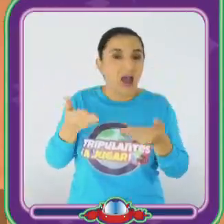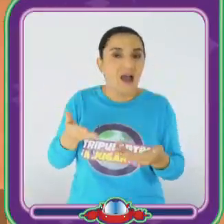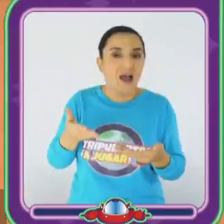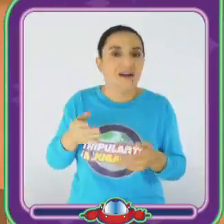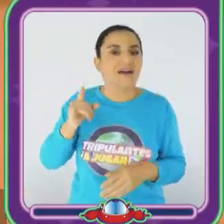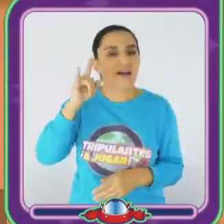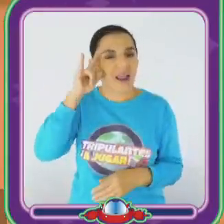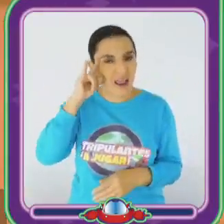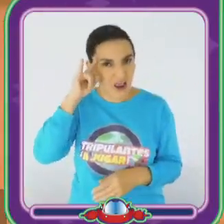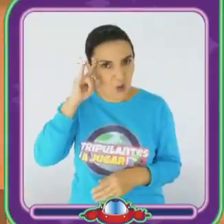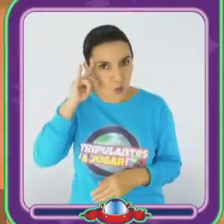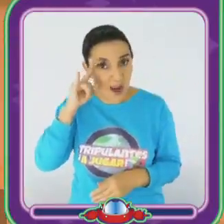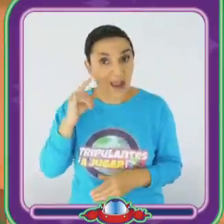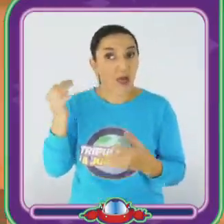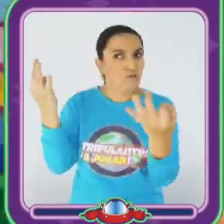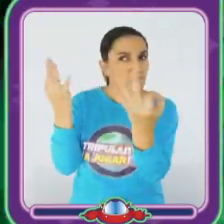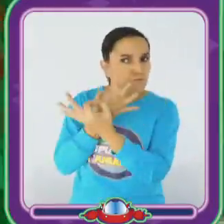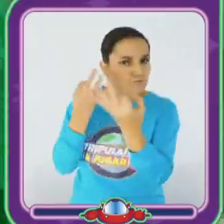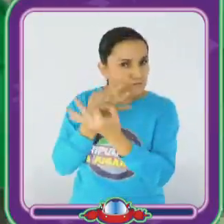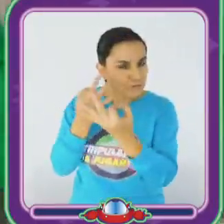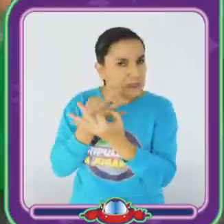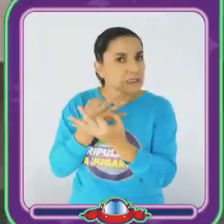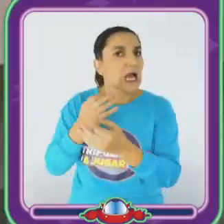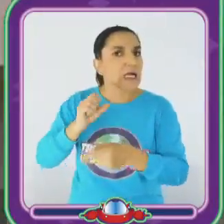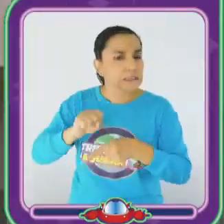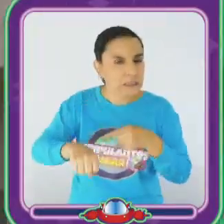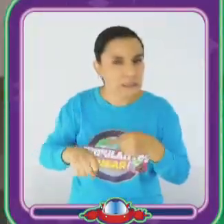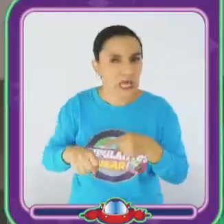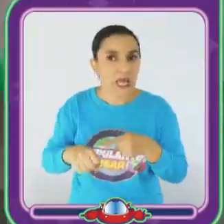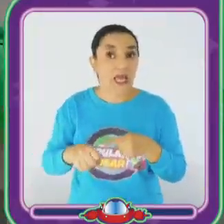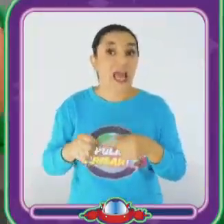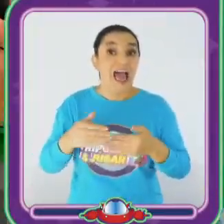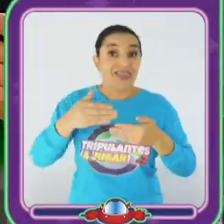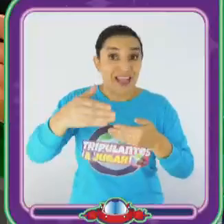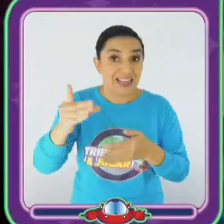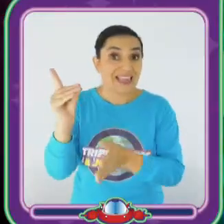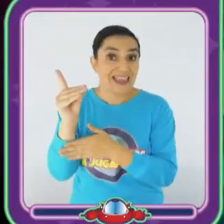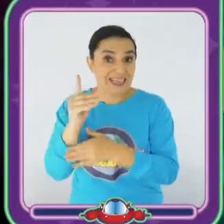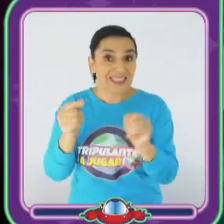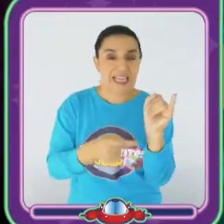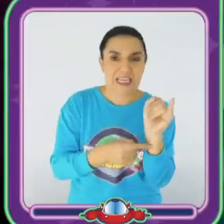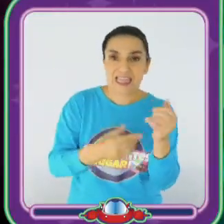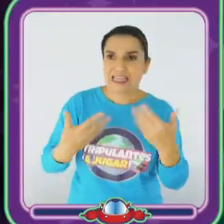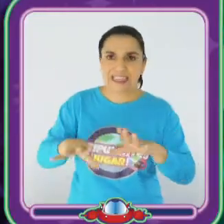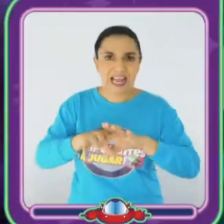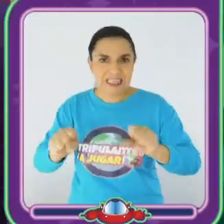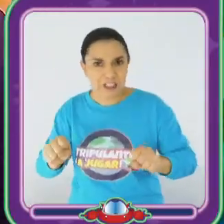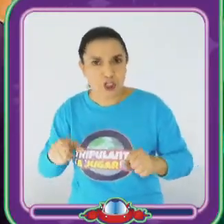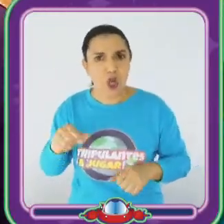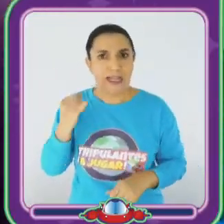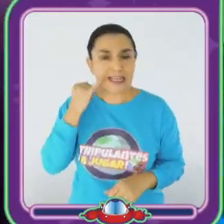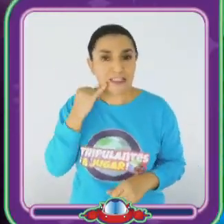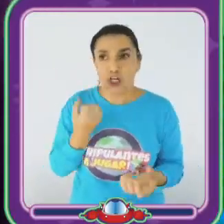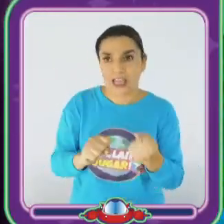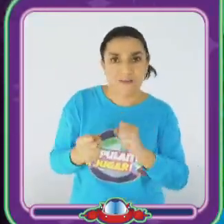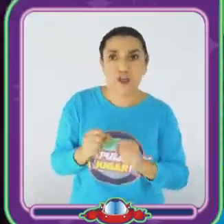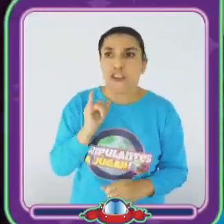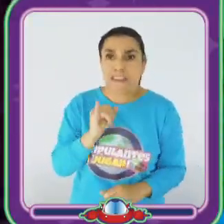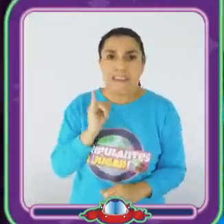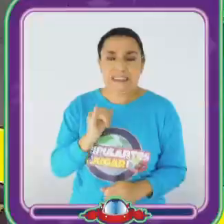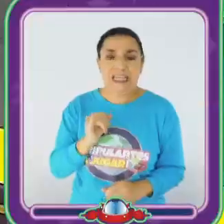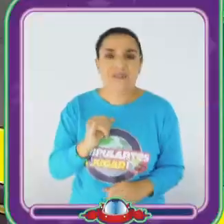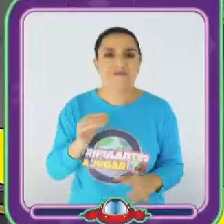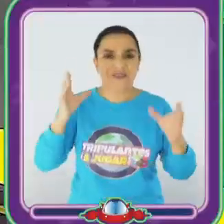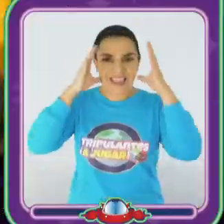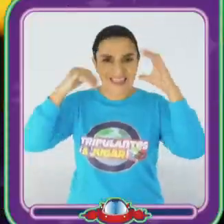antiparras. Recuerda seguir las instrucciones de tus compañeros. Adelante, a la derecha, a la izquierda. ¿Estás listo, Ignacio? ¿Estás nervioso, Ignacio? Sí.